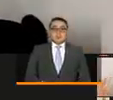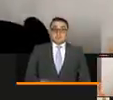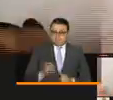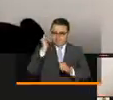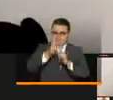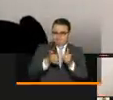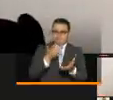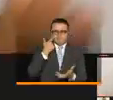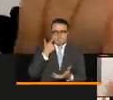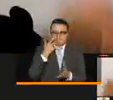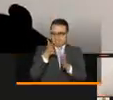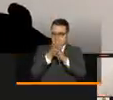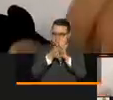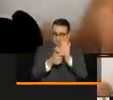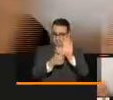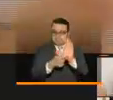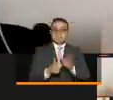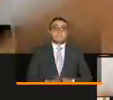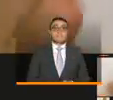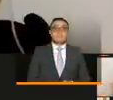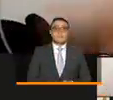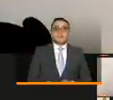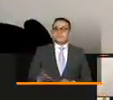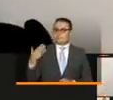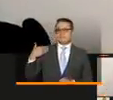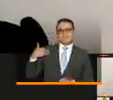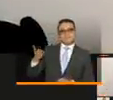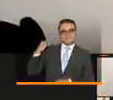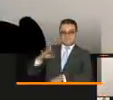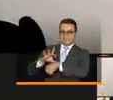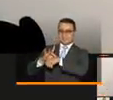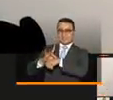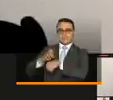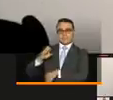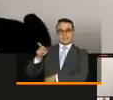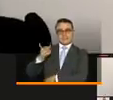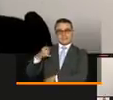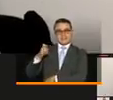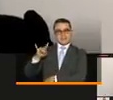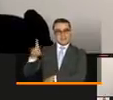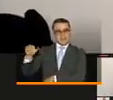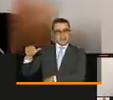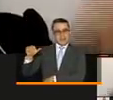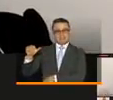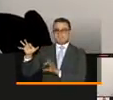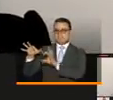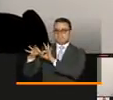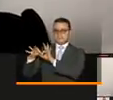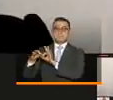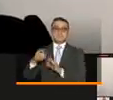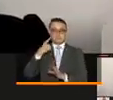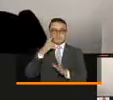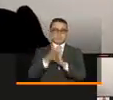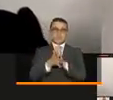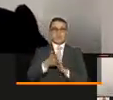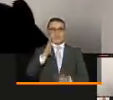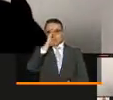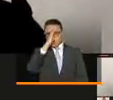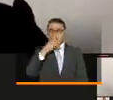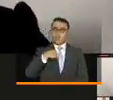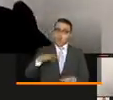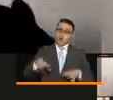una observación que va muy de la mano con lo que decía el doctor Esguerra. Porque todos nos preguntamos, ¿me vacuno, no me